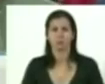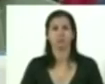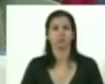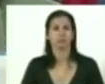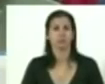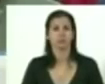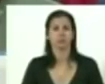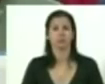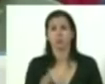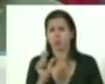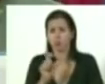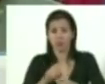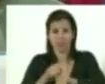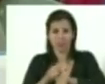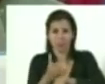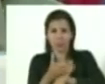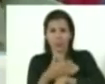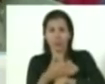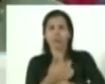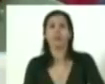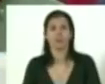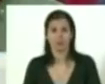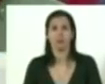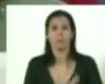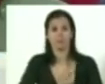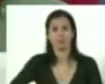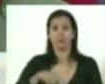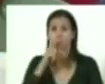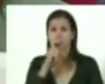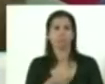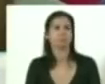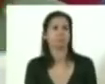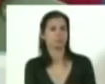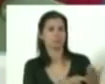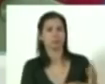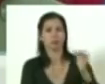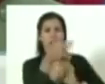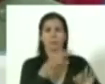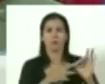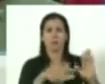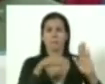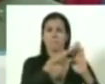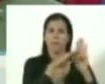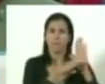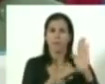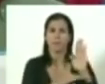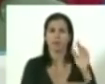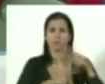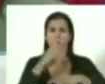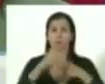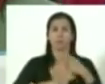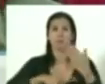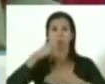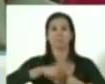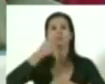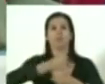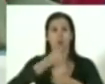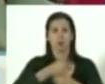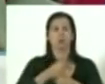Hace pocas horas él trazó nuestra agenda. La agenda nuestra es seguir